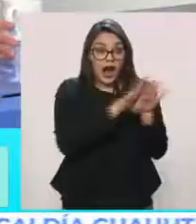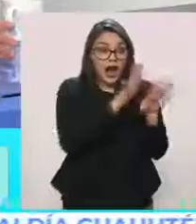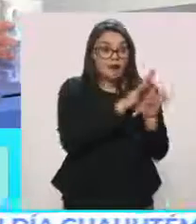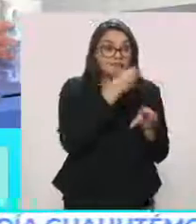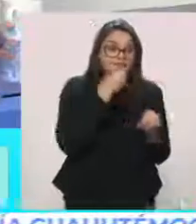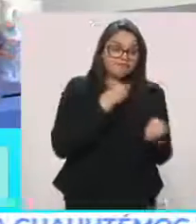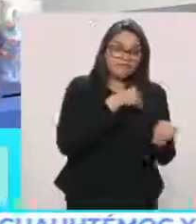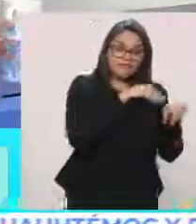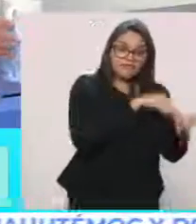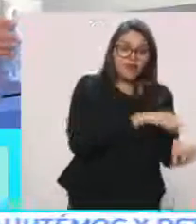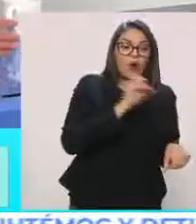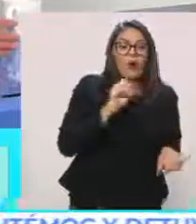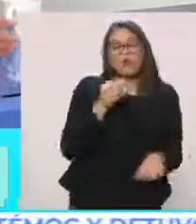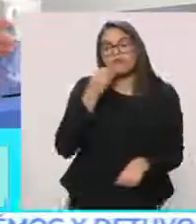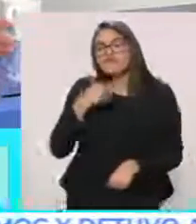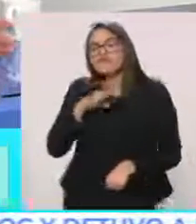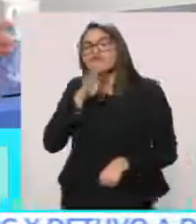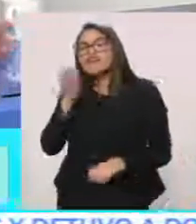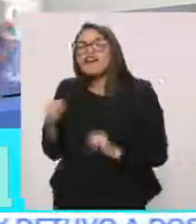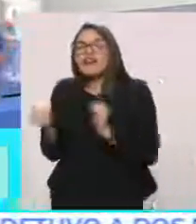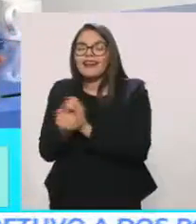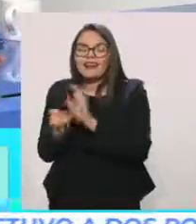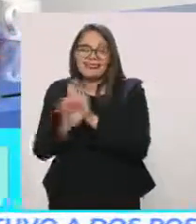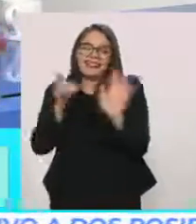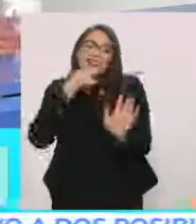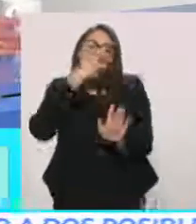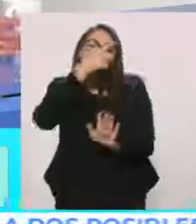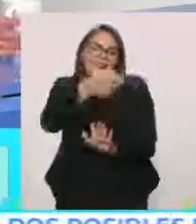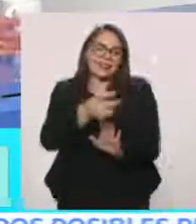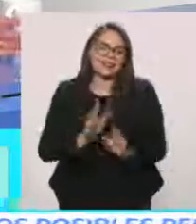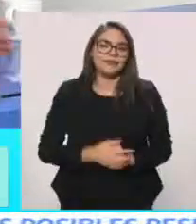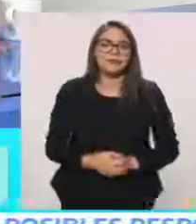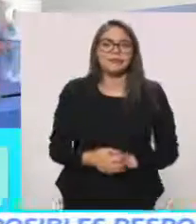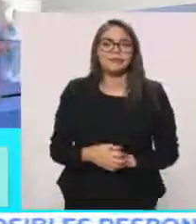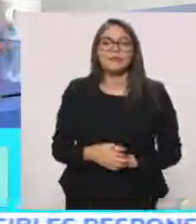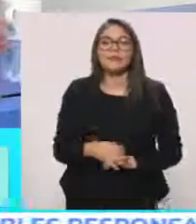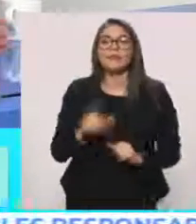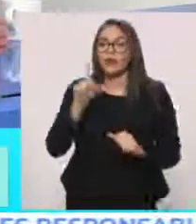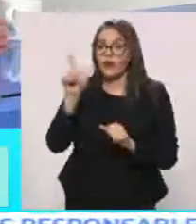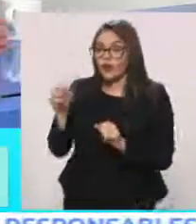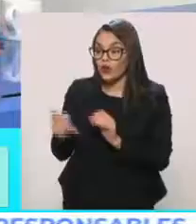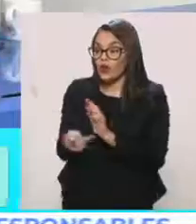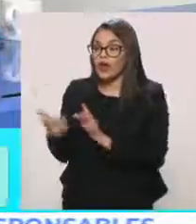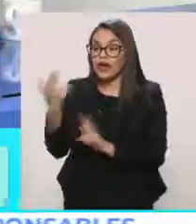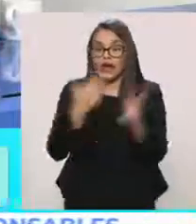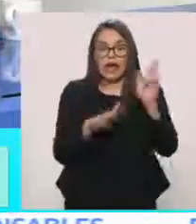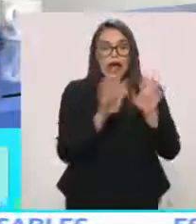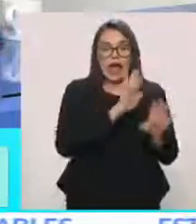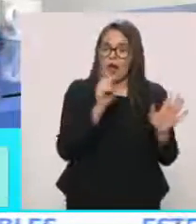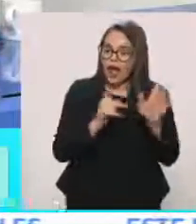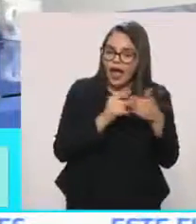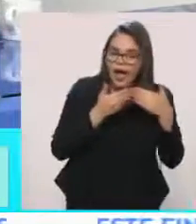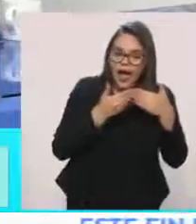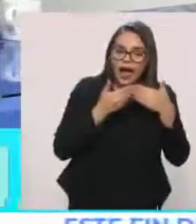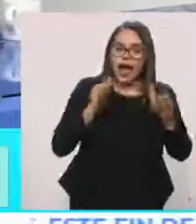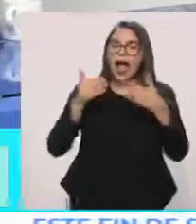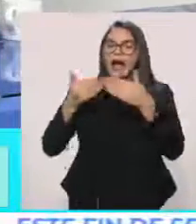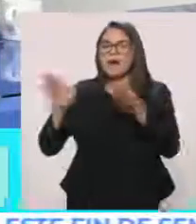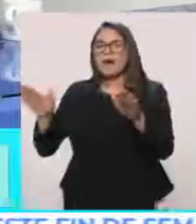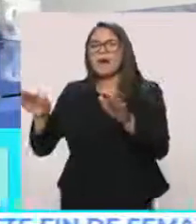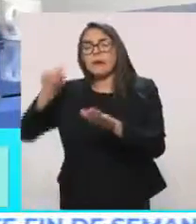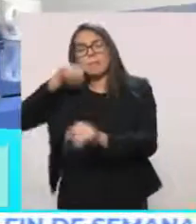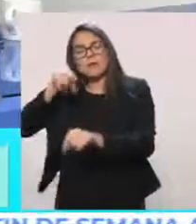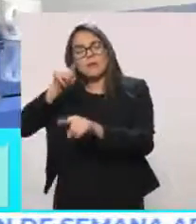este tiempo en capacitarse para que una vez que puedan abrir las puertas de los comercios, del turismo, pues puedan ofrecer algo distinto